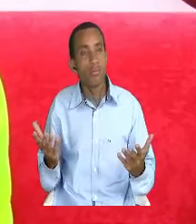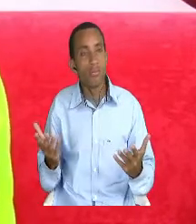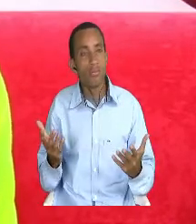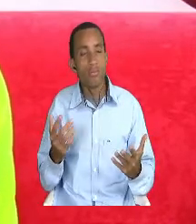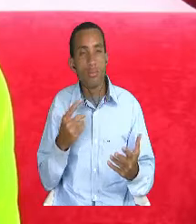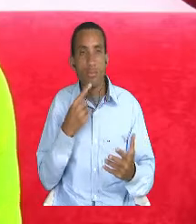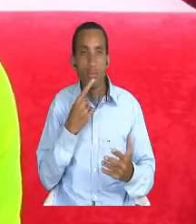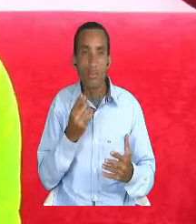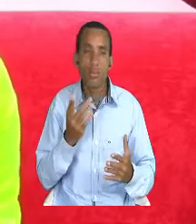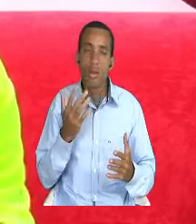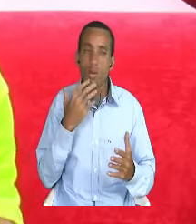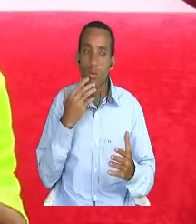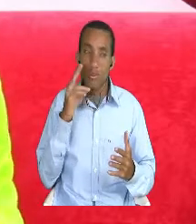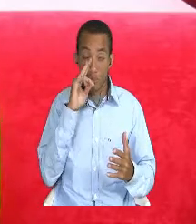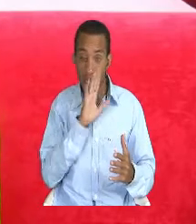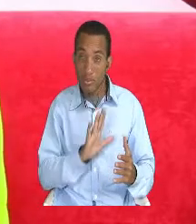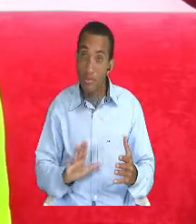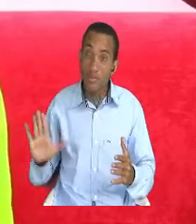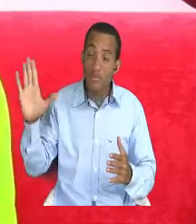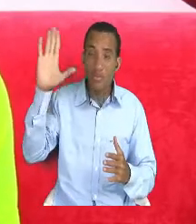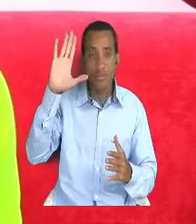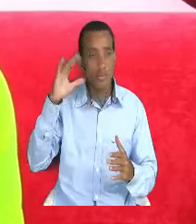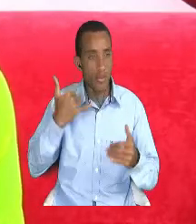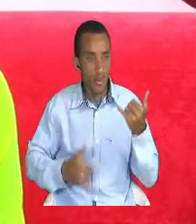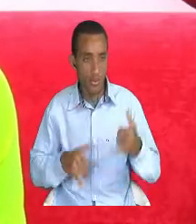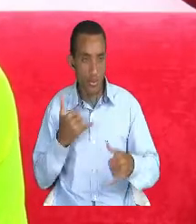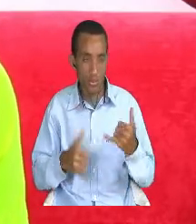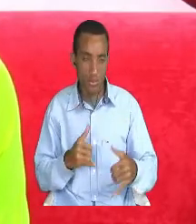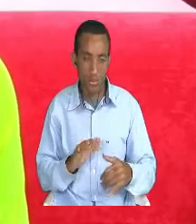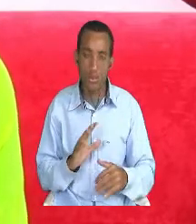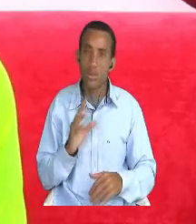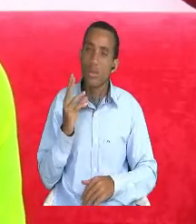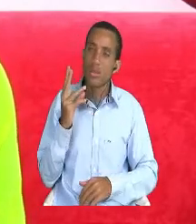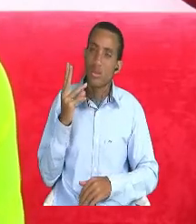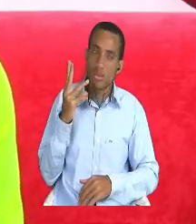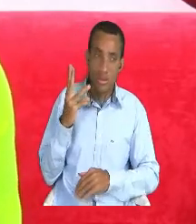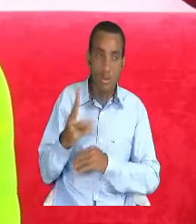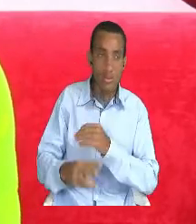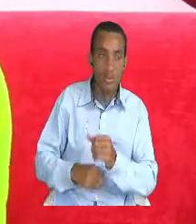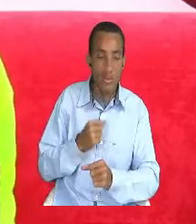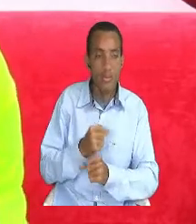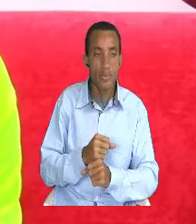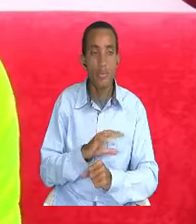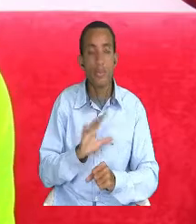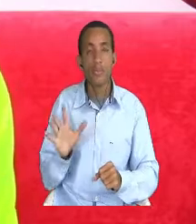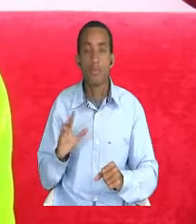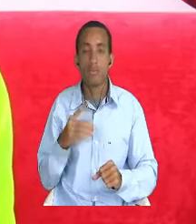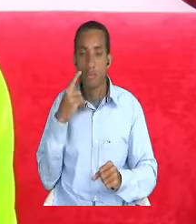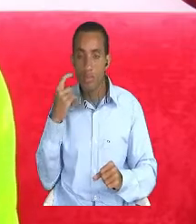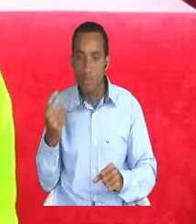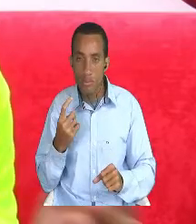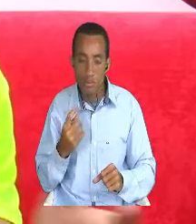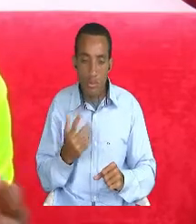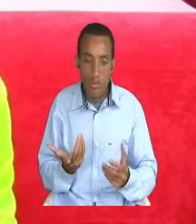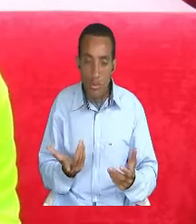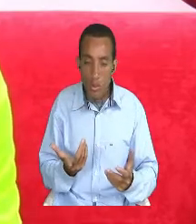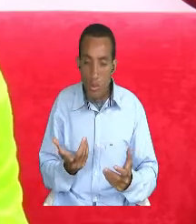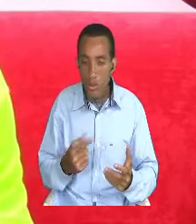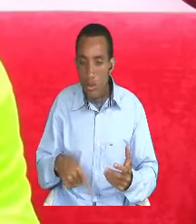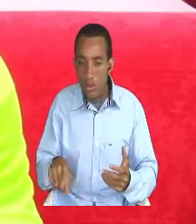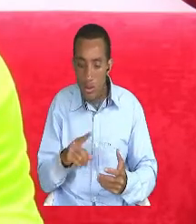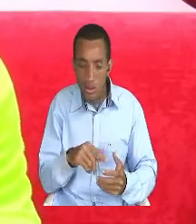dígase Juegos Nacionales, que es lo más cercano, que está a 3 años, luego buscar atletas, de eso mismo